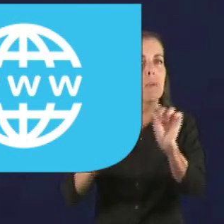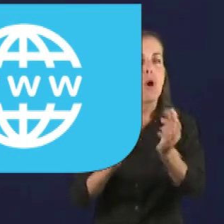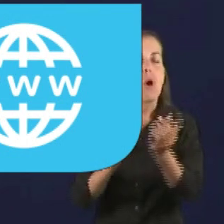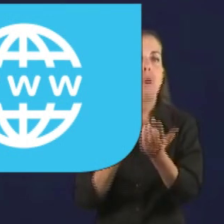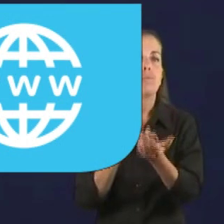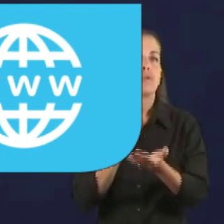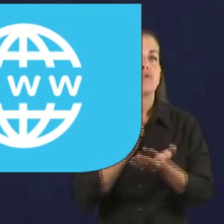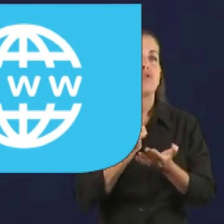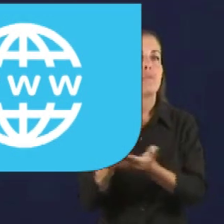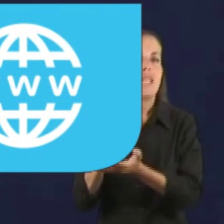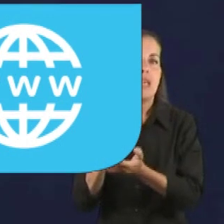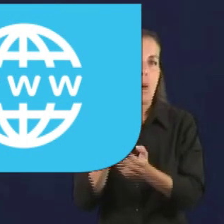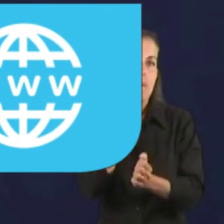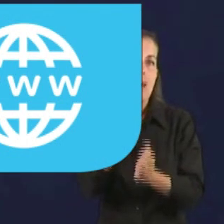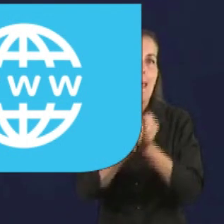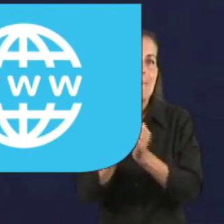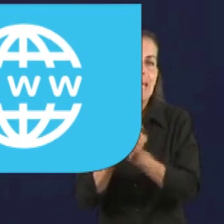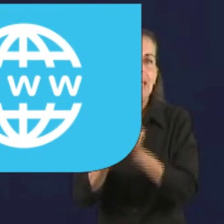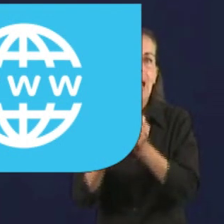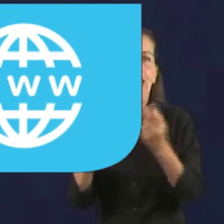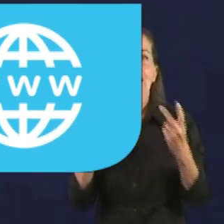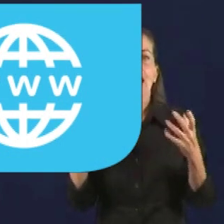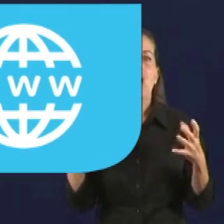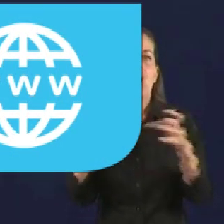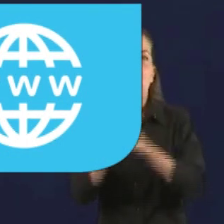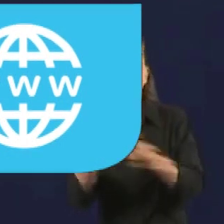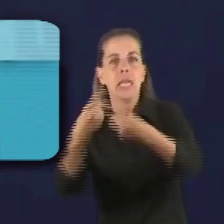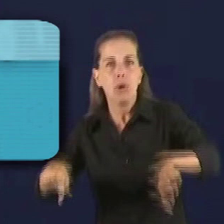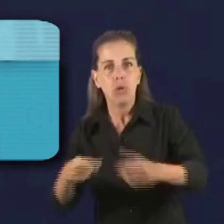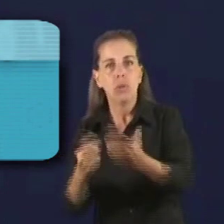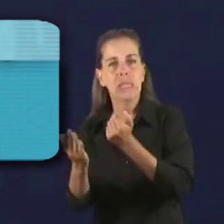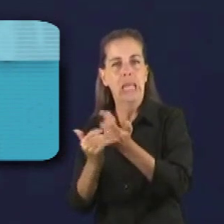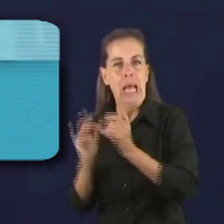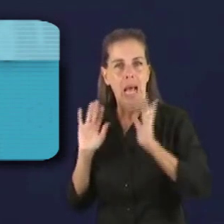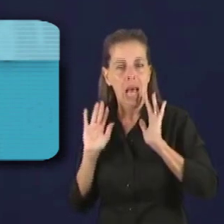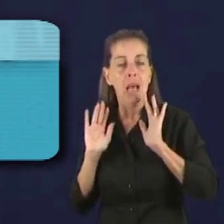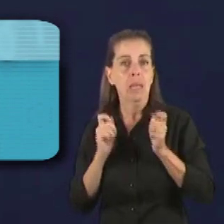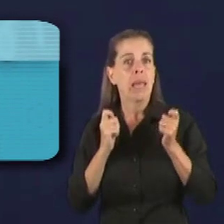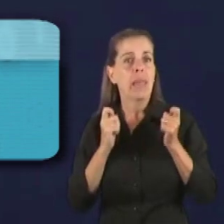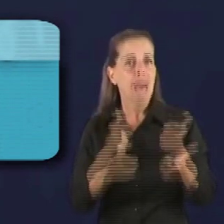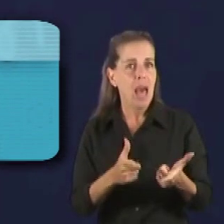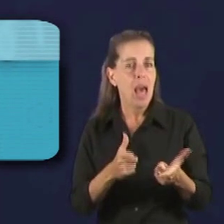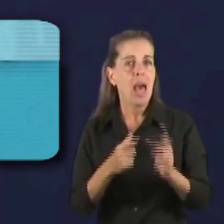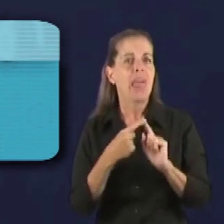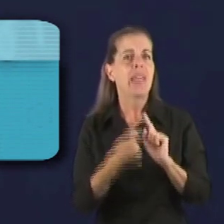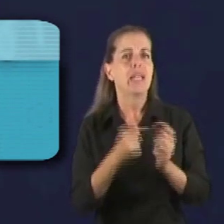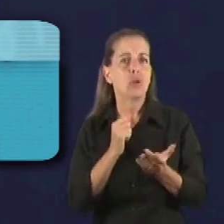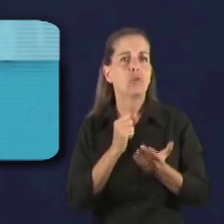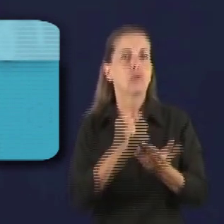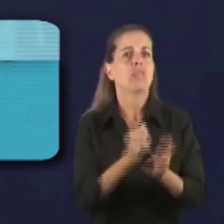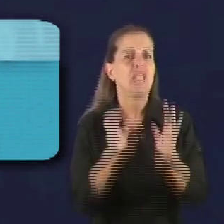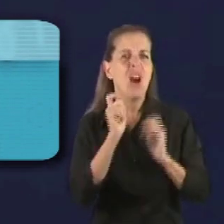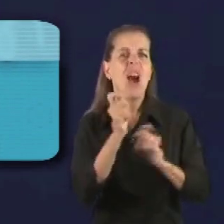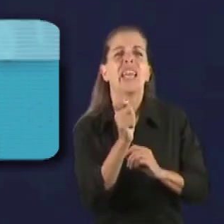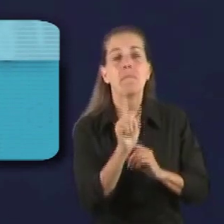o sea, a las empresas de transporte, y se subsidie directamente a la demanda o a quien, dicho en palabras más simples,